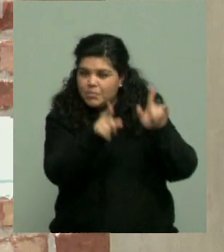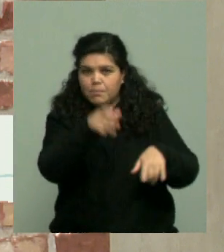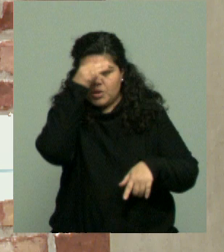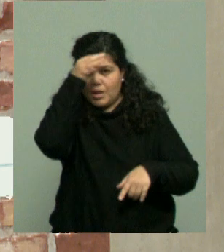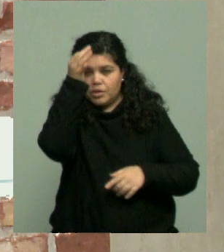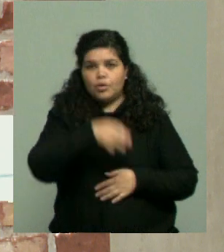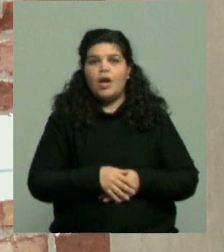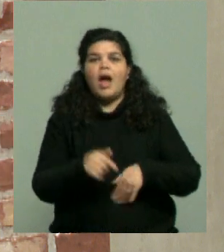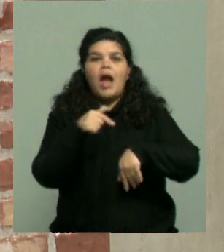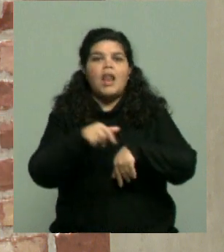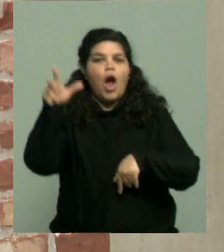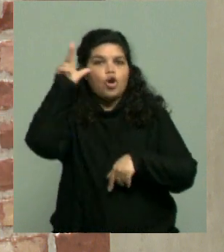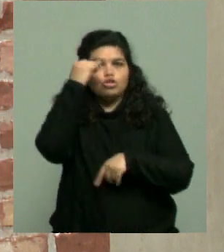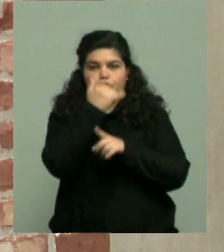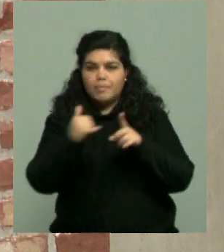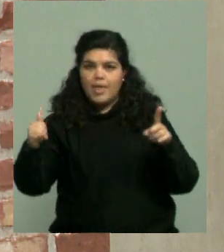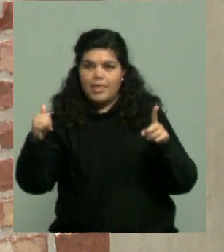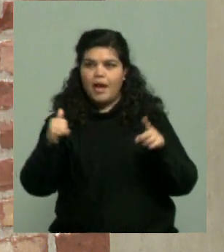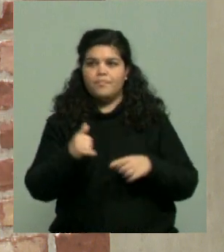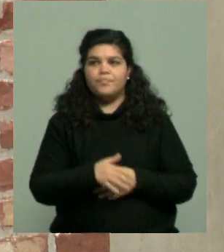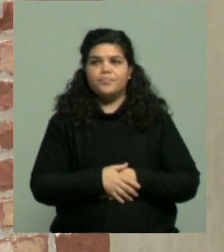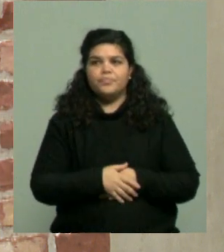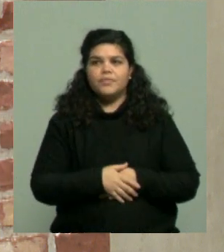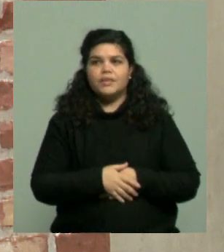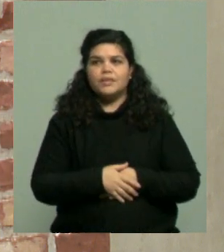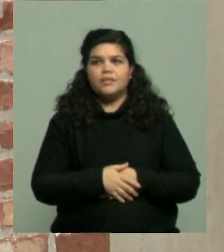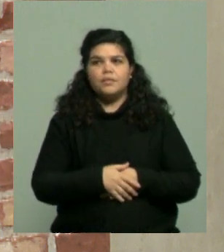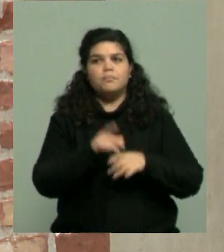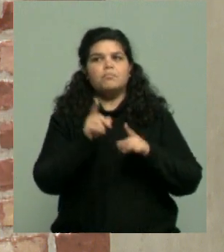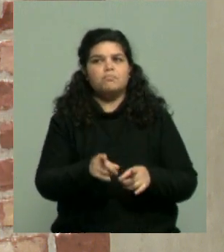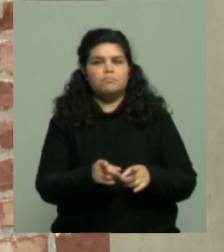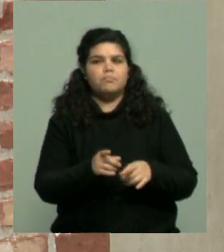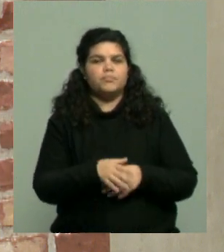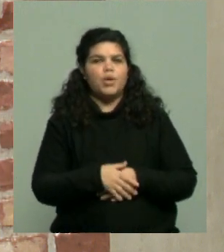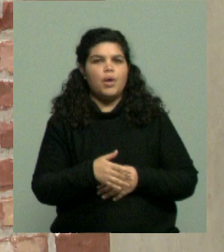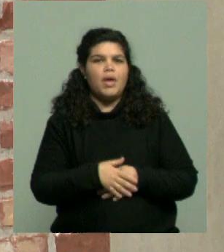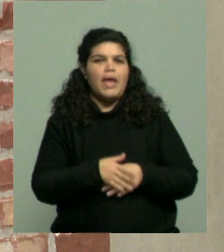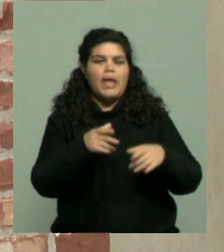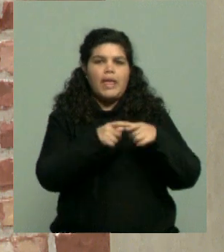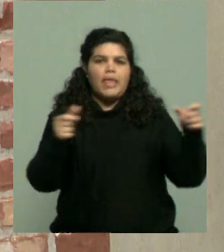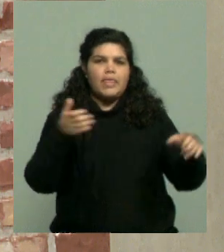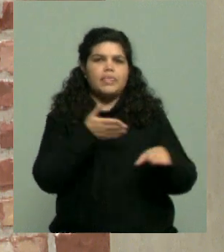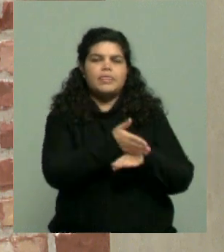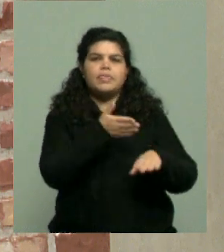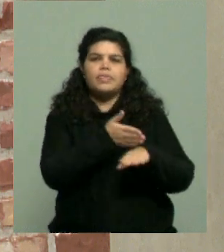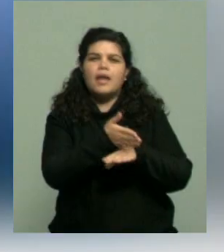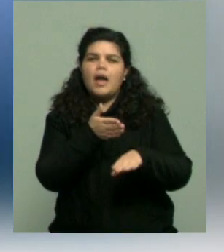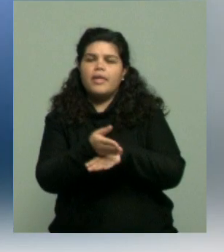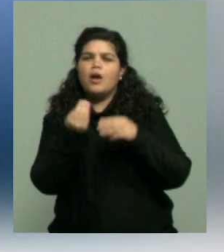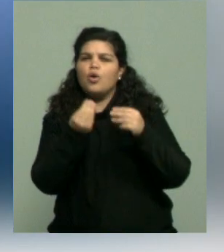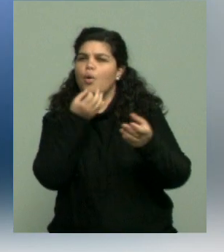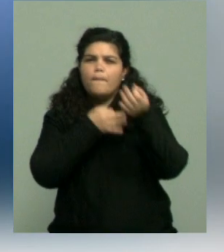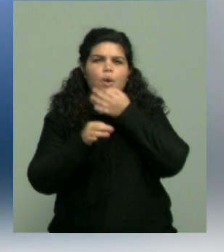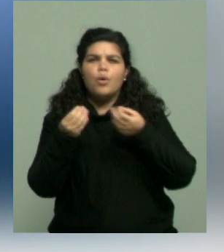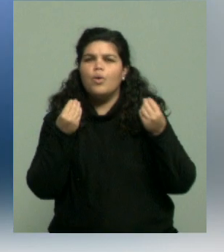concierto a las 20:30 horas, para que lo tengan presente. ¿Cómo hacemos para las entradas? ¿Están vendiendo de manera anticipada, directamente por taquilla? ¿Cómo se están manejando ustedes